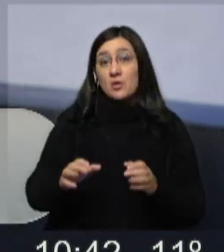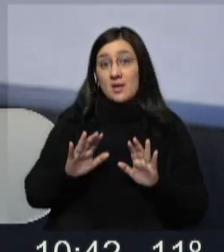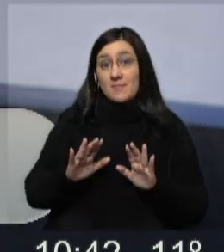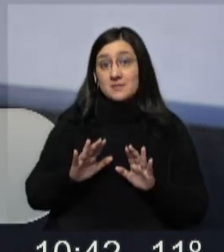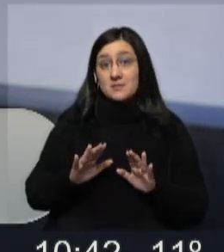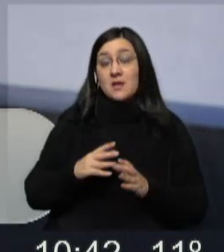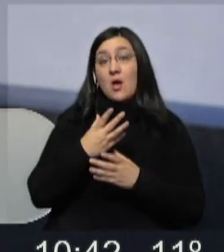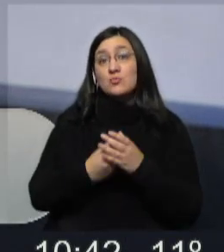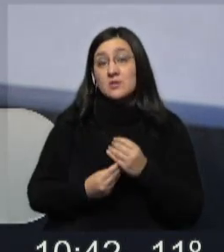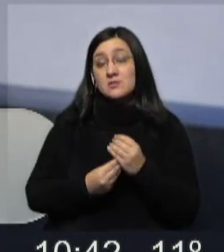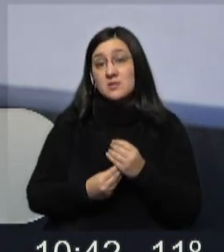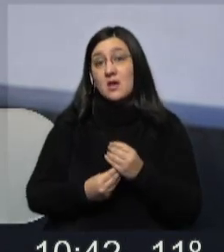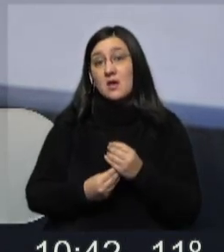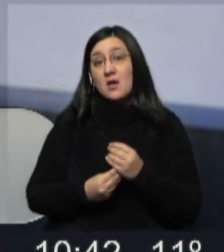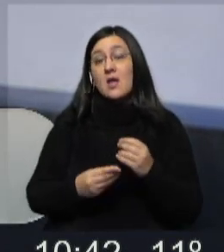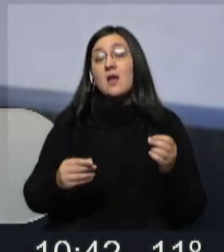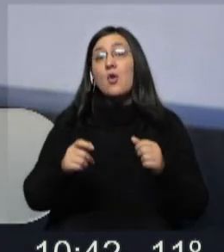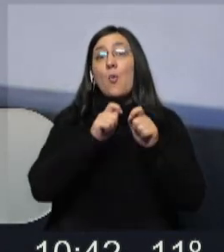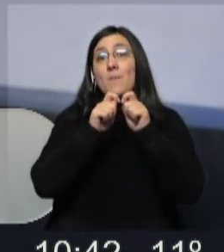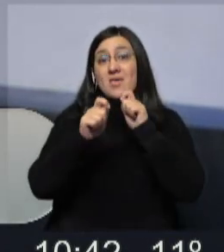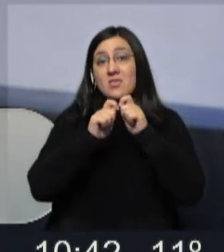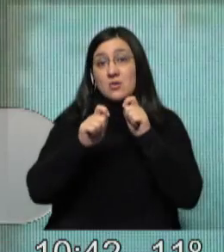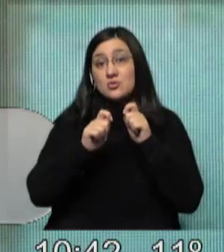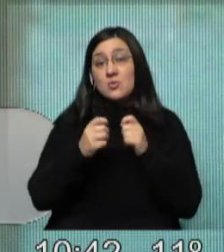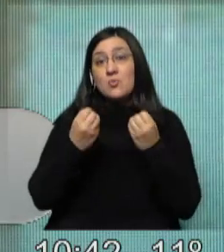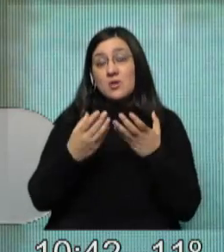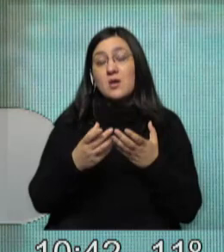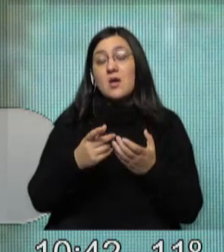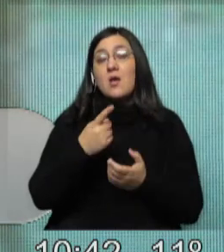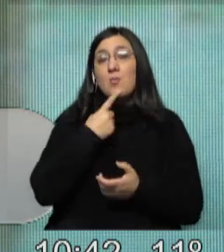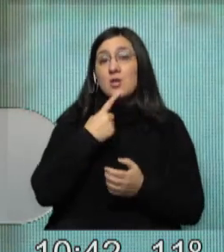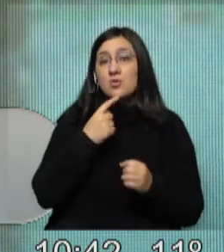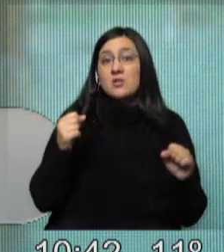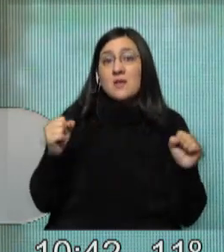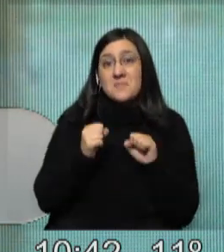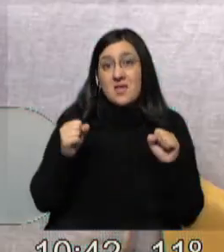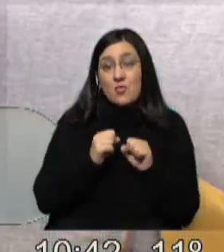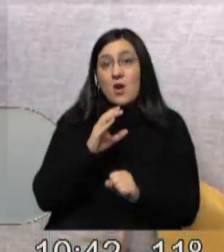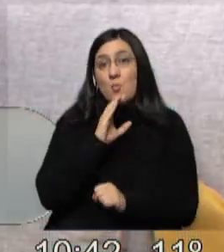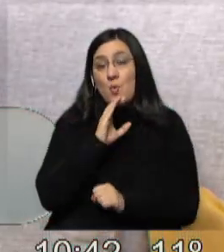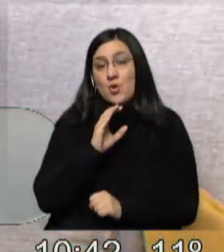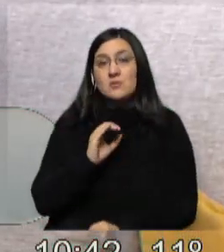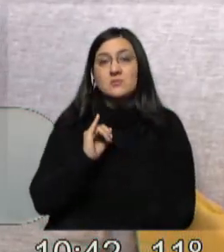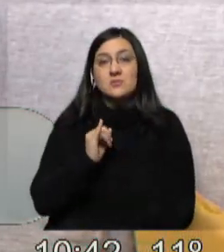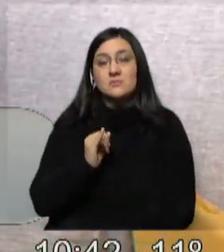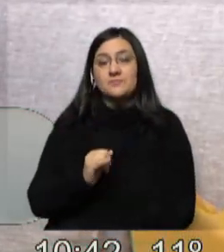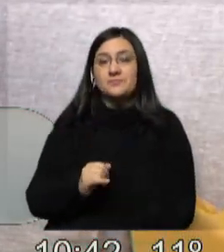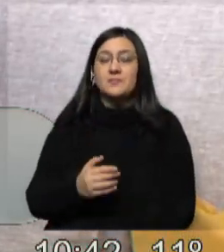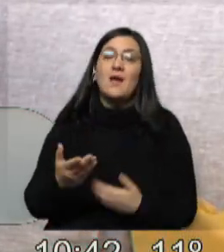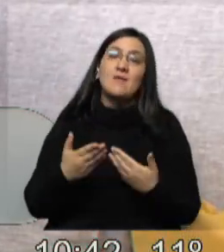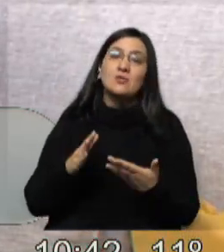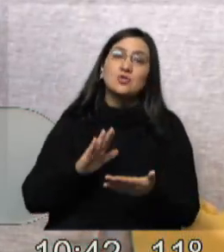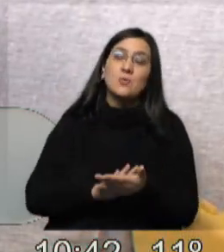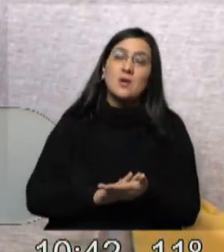también, tenga que ver con la política también. Porque el político le tiene mucho miedo al humor. Sí, puede ser. Sí. Y hablando de